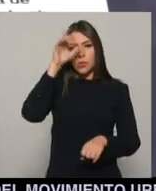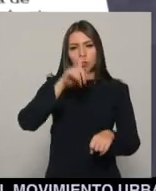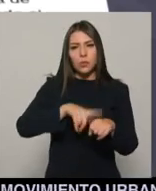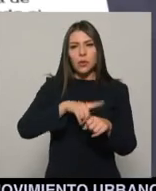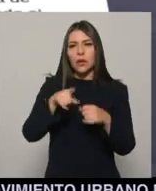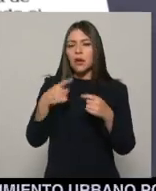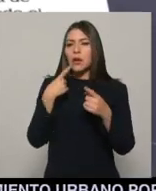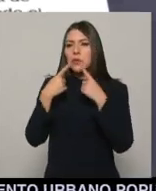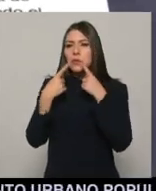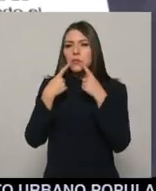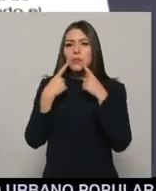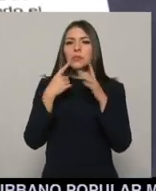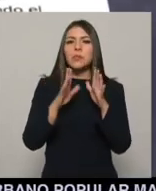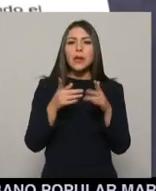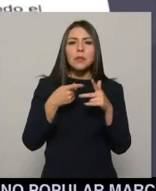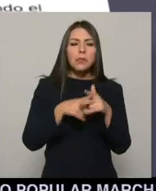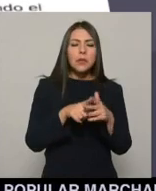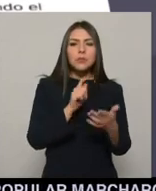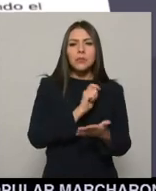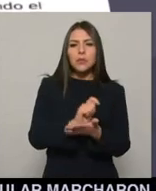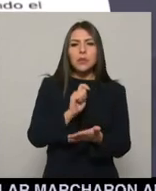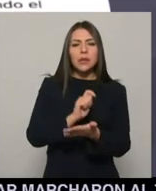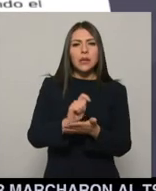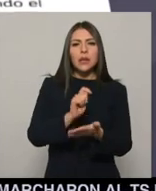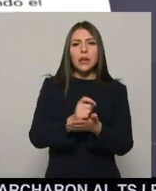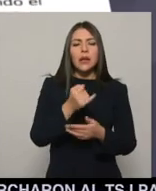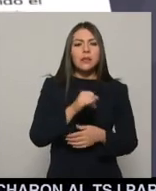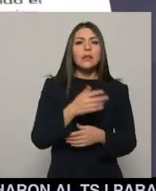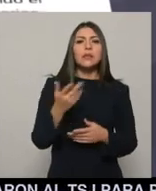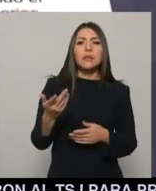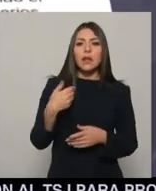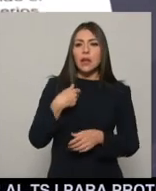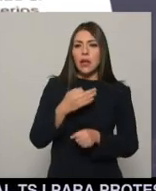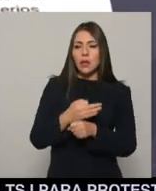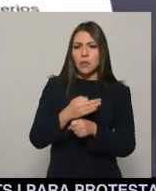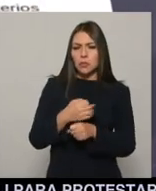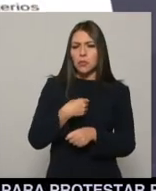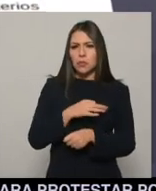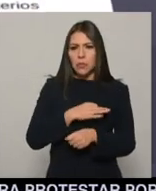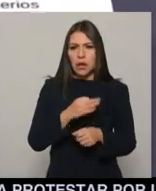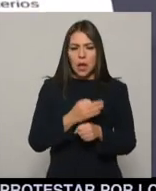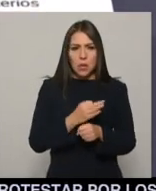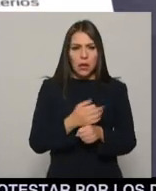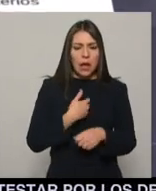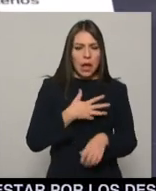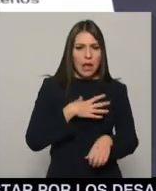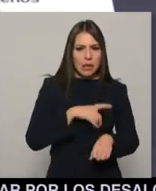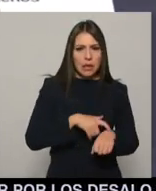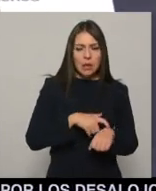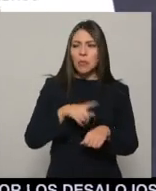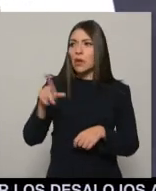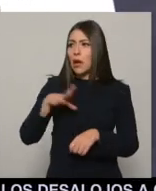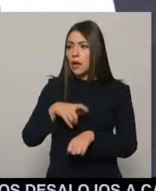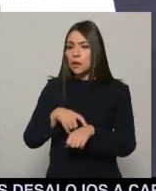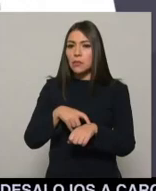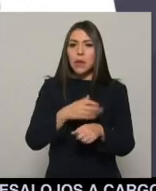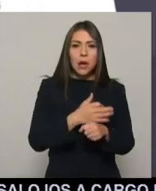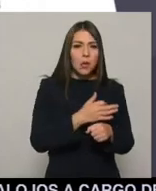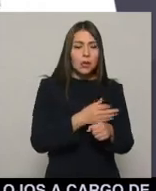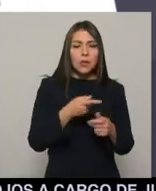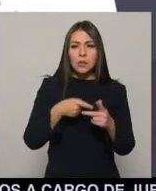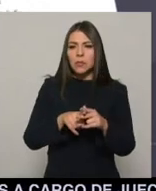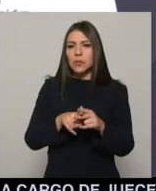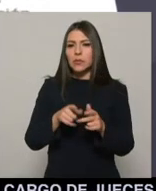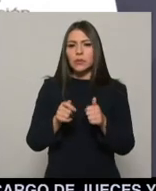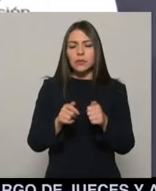empezamos a hacer la redacción así, pasándonoslas, así de, oigan, yo tengo ahorita un ratito, le puedo dar, ¿no? Fue un esfuerzo, la verdad, conjunto. A ver,